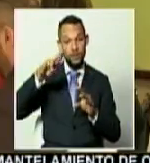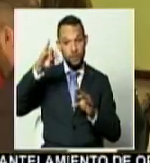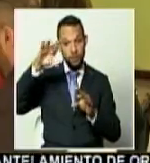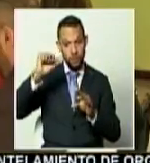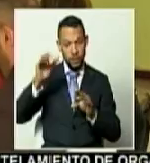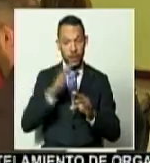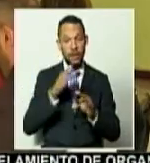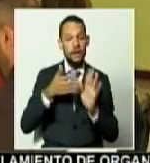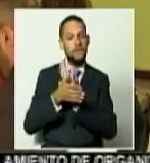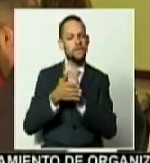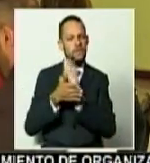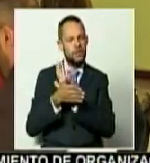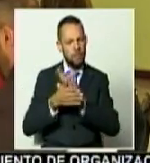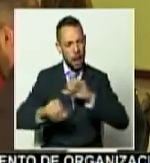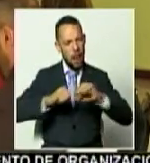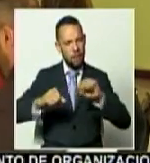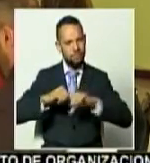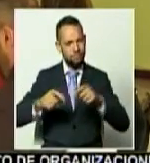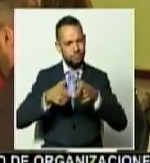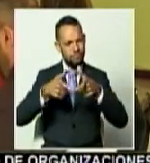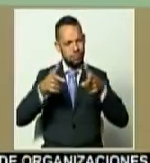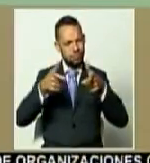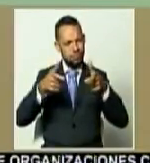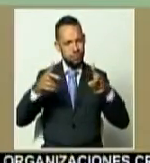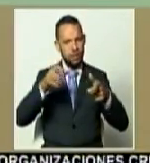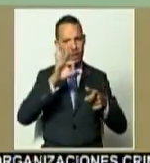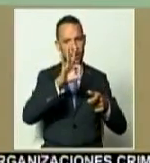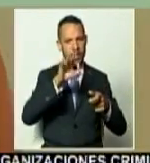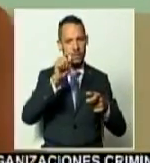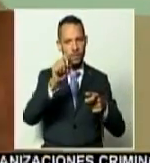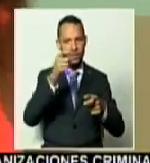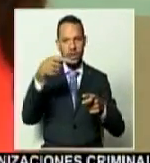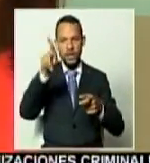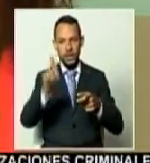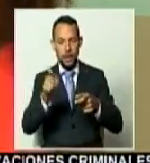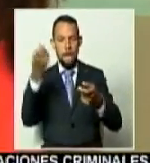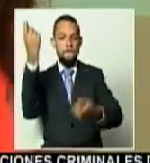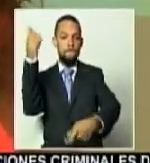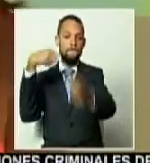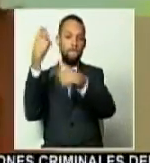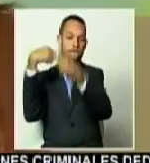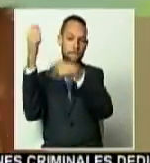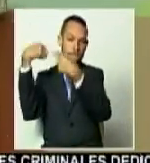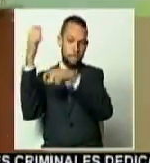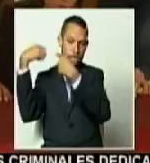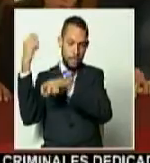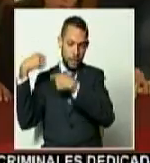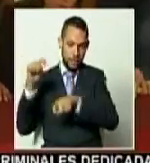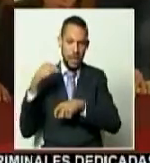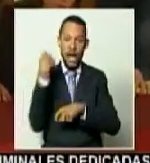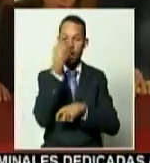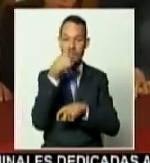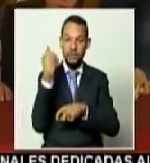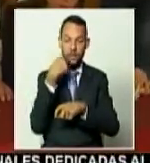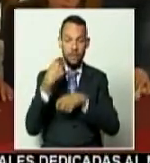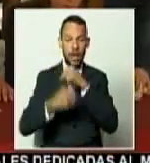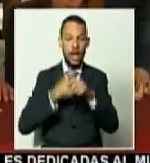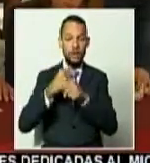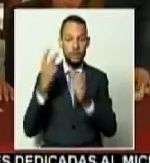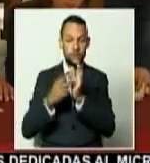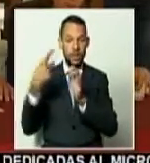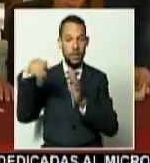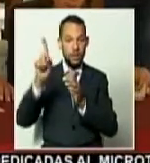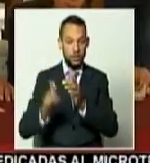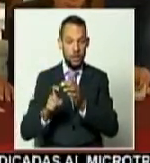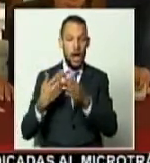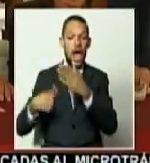Incapié, afirmó que se ha obtenido un crecimiento del 3.16% en ventas acumuladas a septiembre del 2016 con